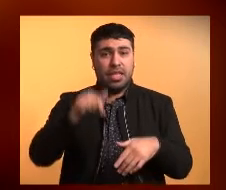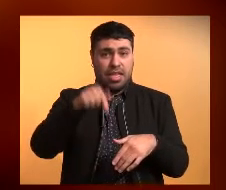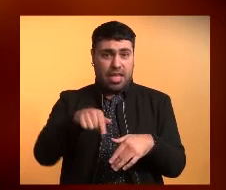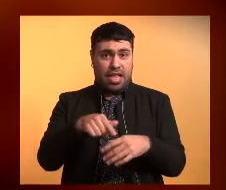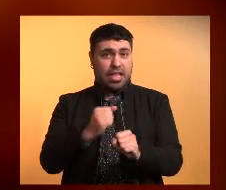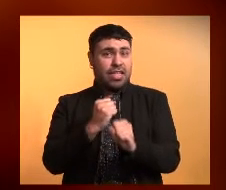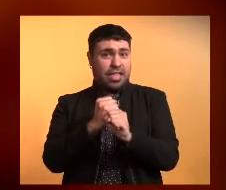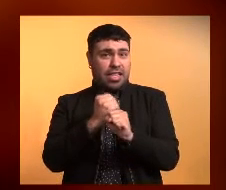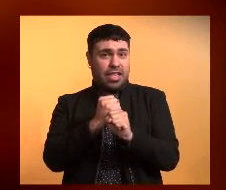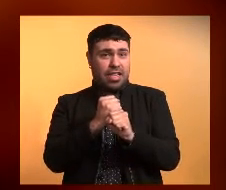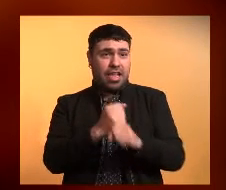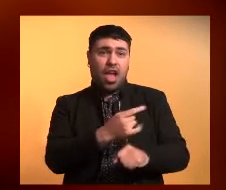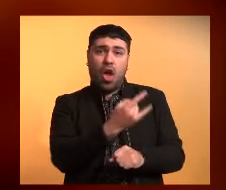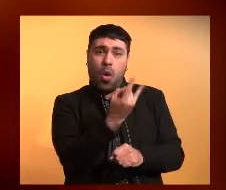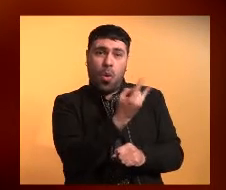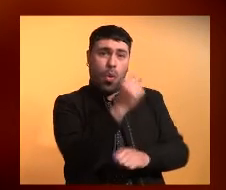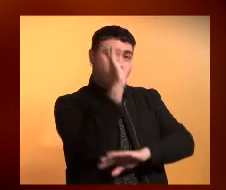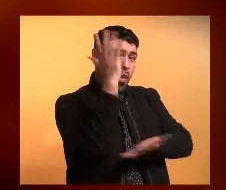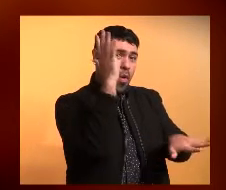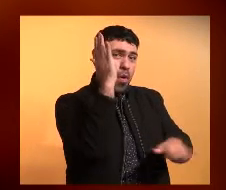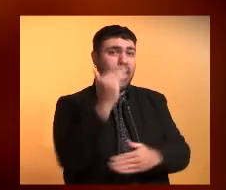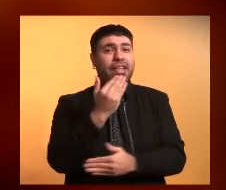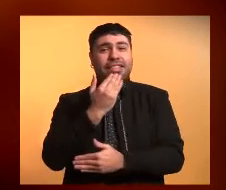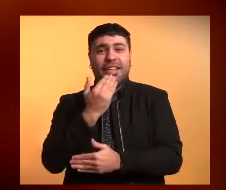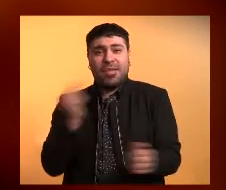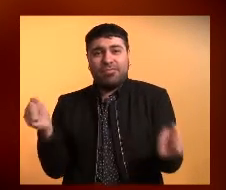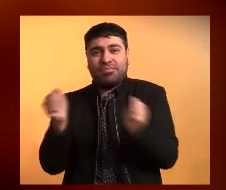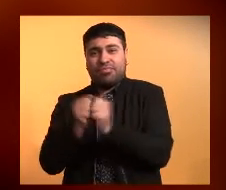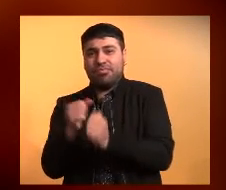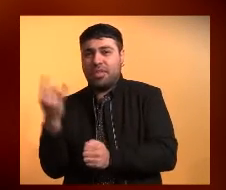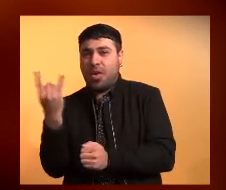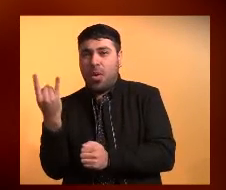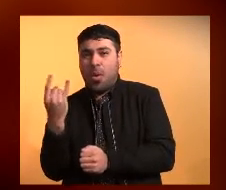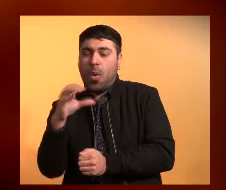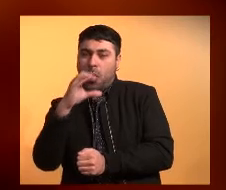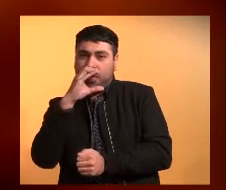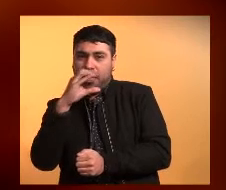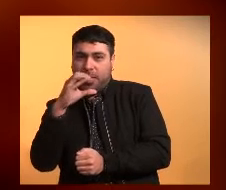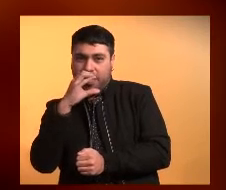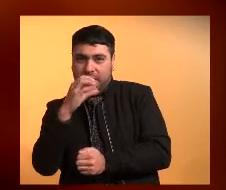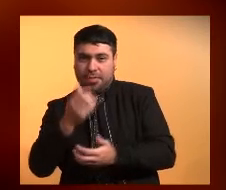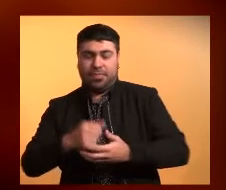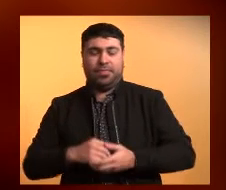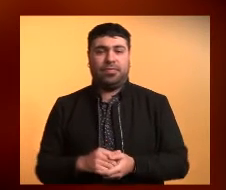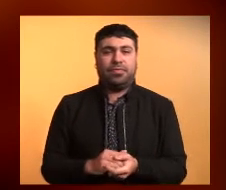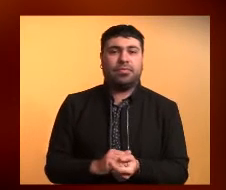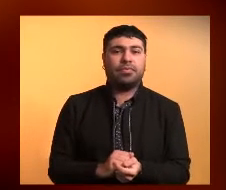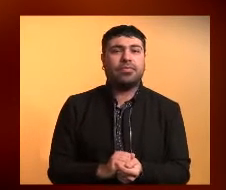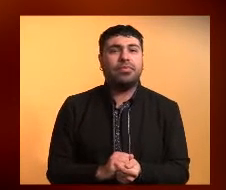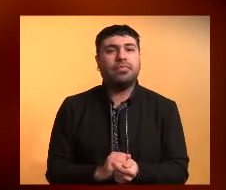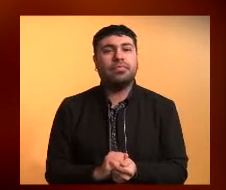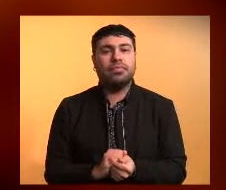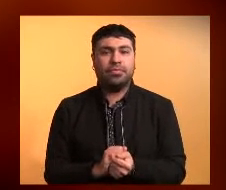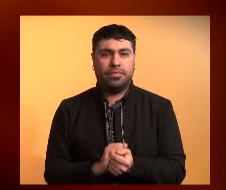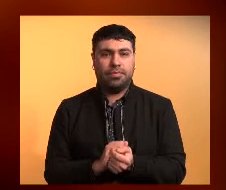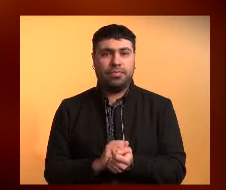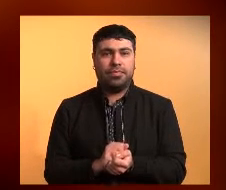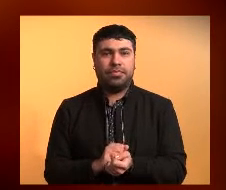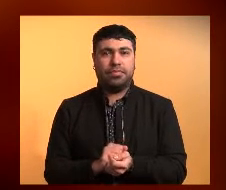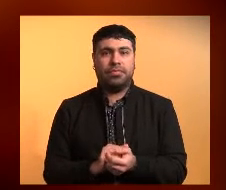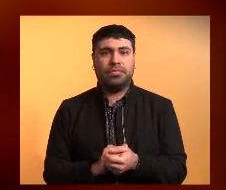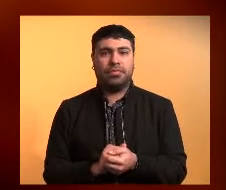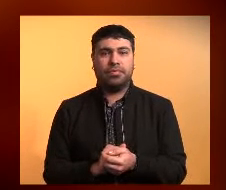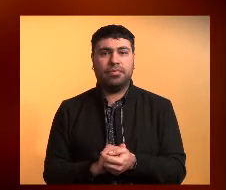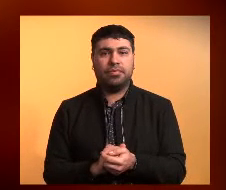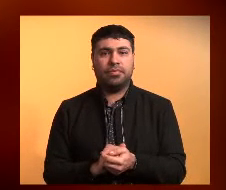de Concepción, donde se estudian los efectos del cambio global en los ecosistemas marinos antárticos y